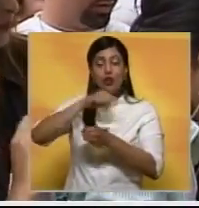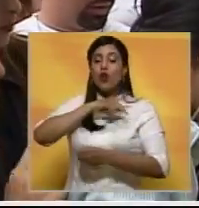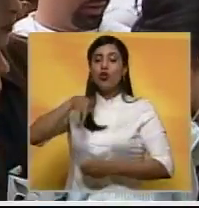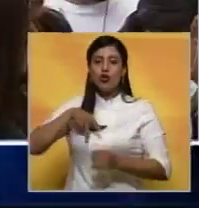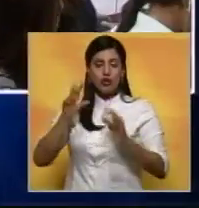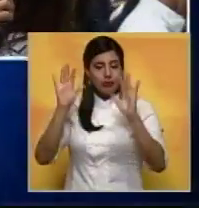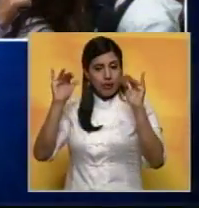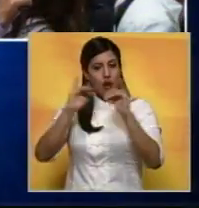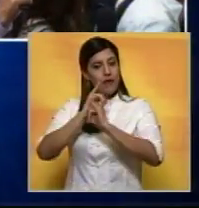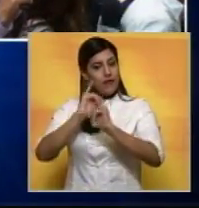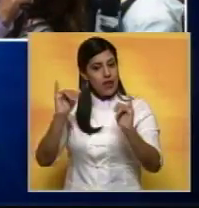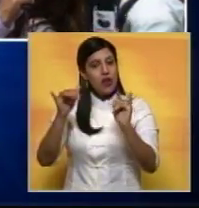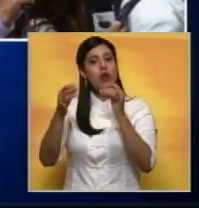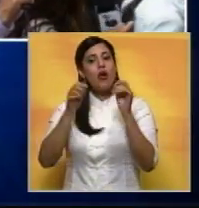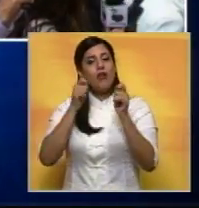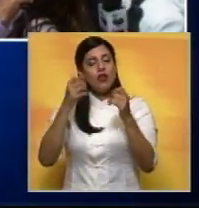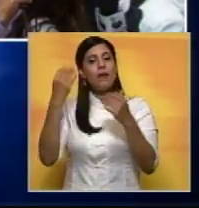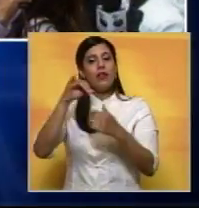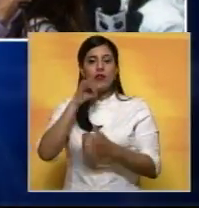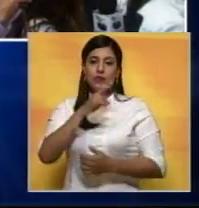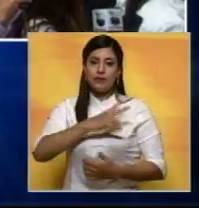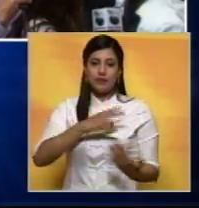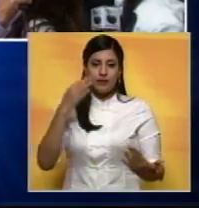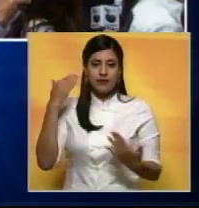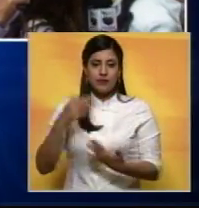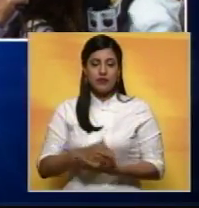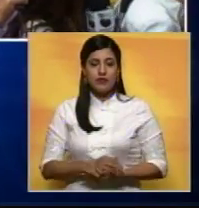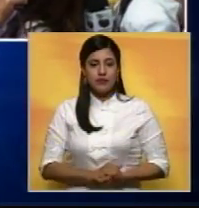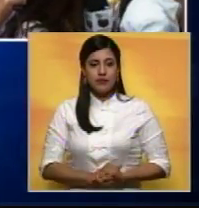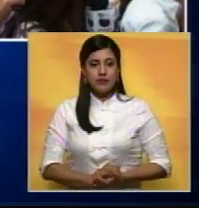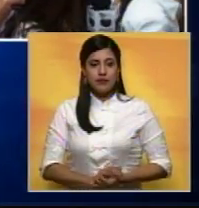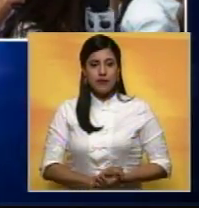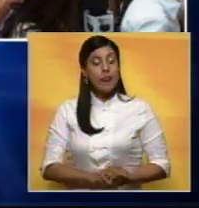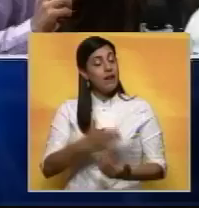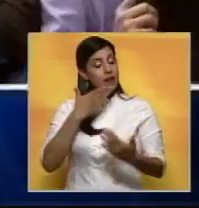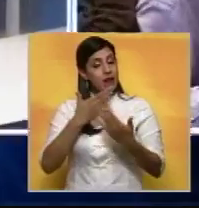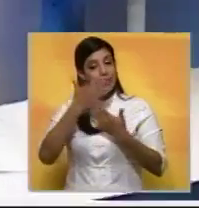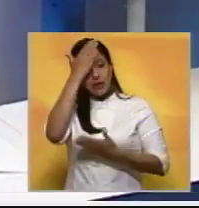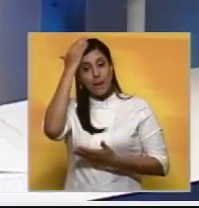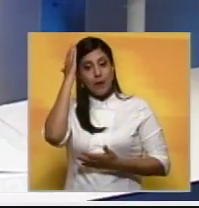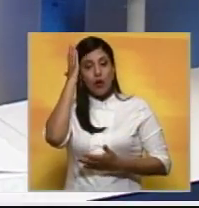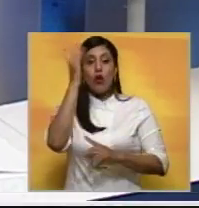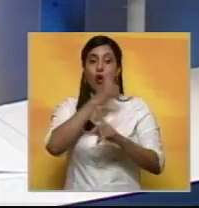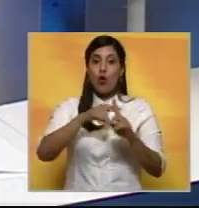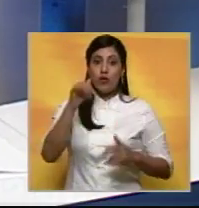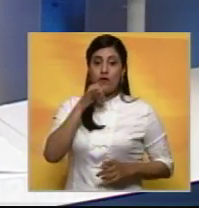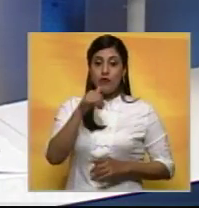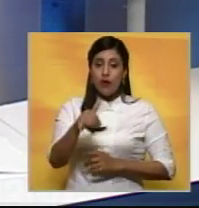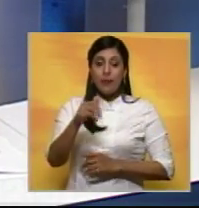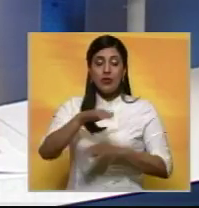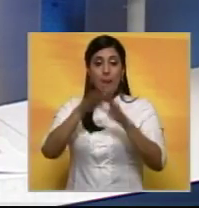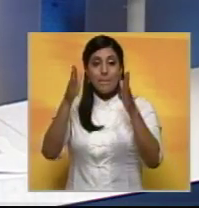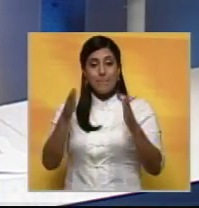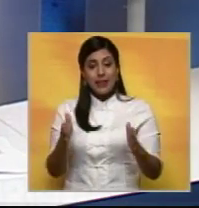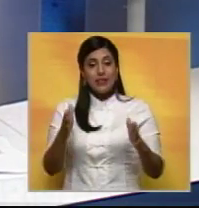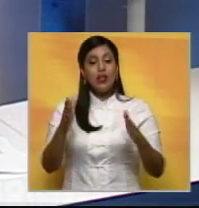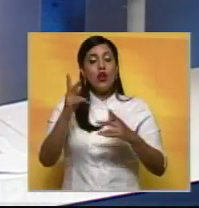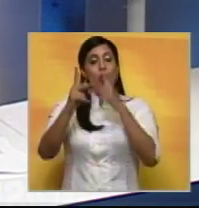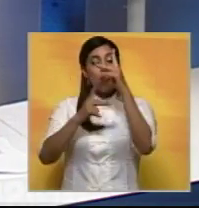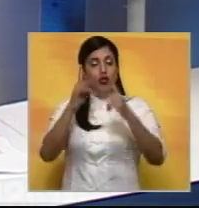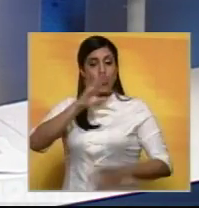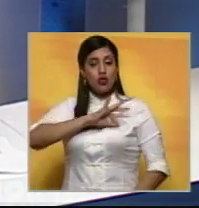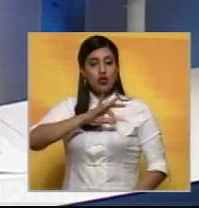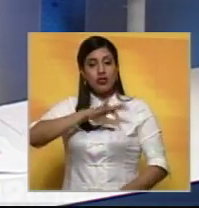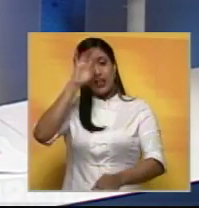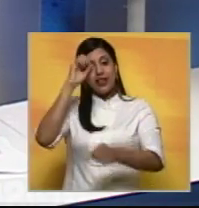este contacto, sigan con más de la emisión meridiana de Noticiero Venevisión. Muchísimas gracias, Manuel. Vamos con más información. El ministro para el Proceso